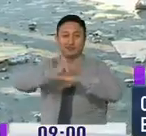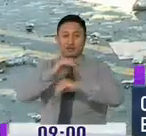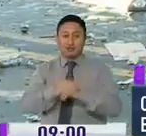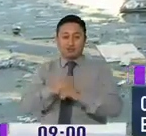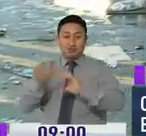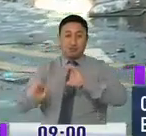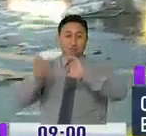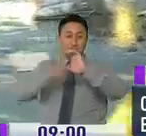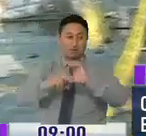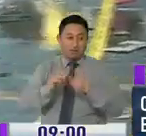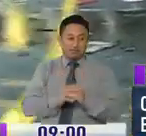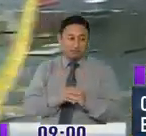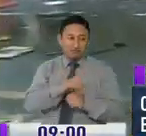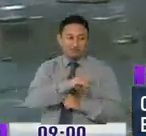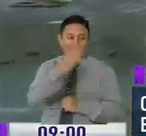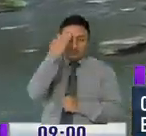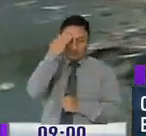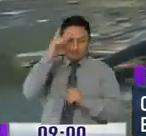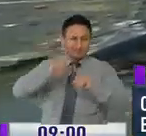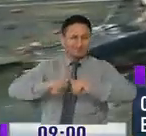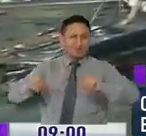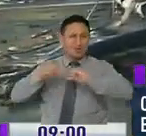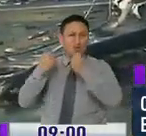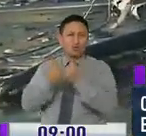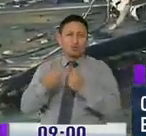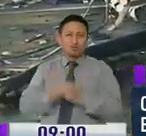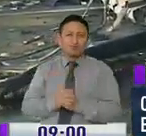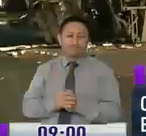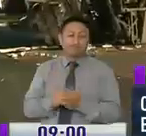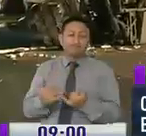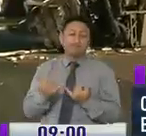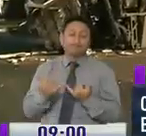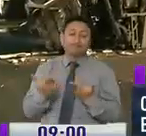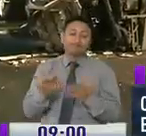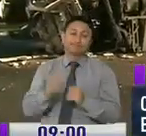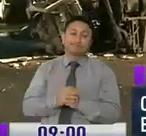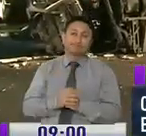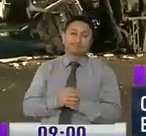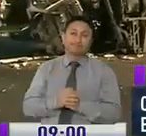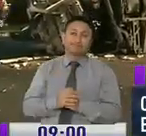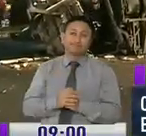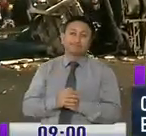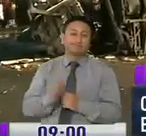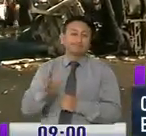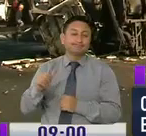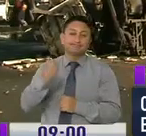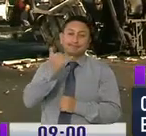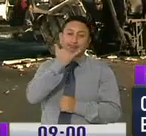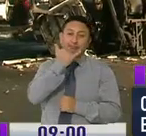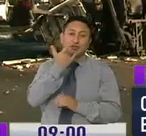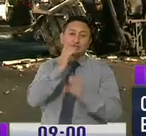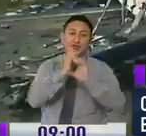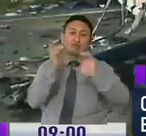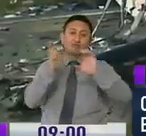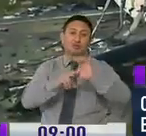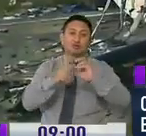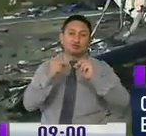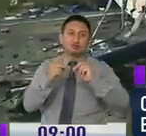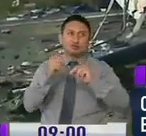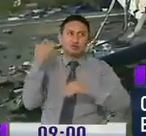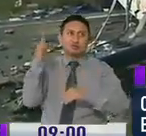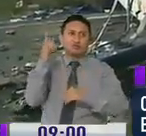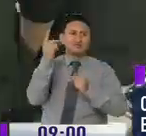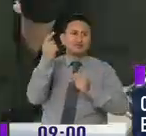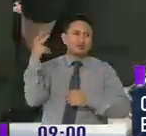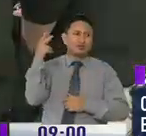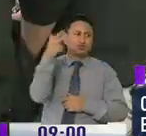eran parte de la invitación turística, que para mala suerte se subieron al vehículo equivocado, con la esperanza de llegar más rápido a su